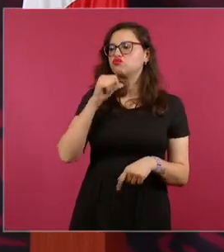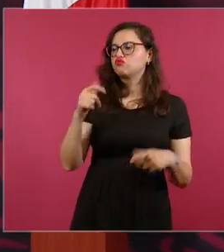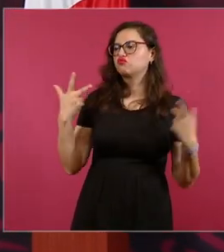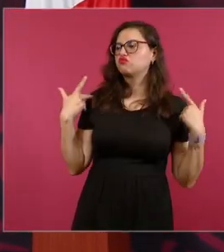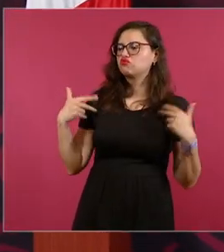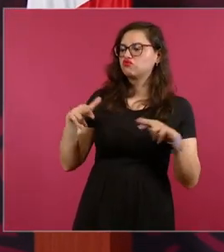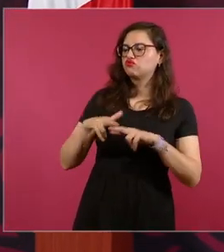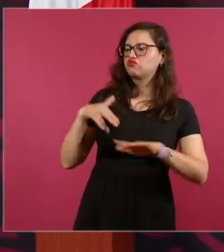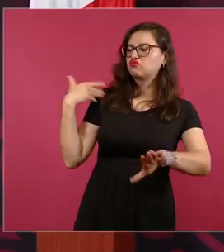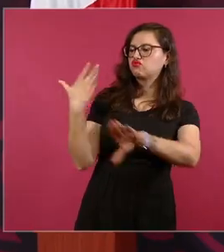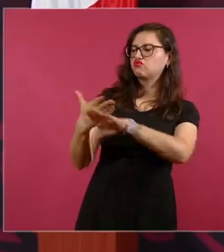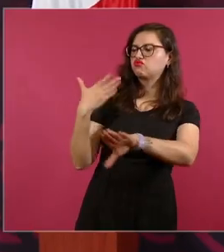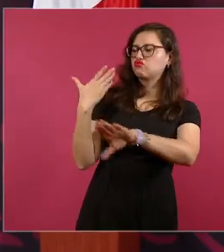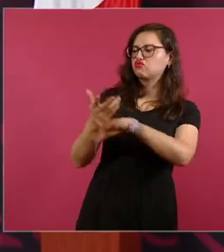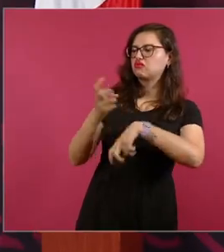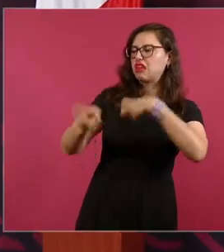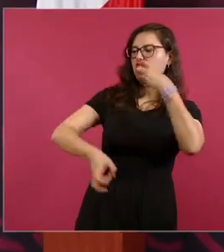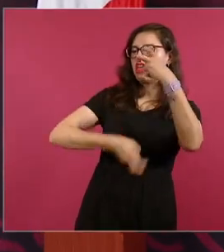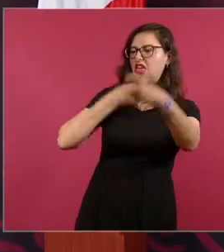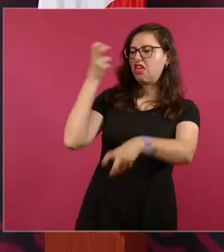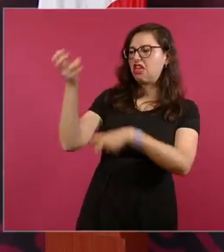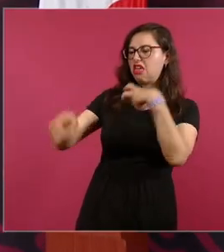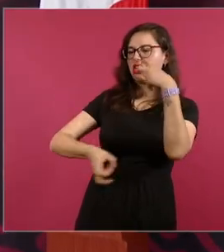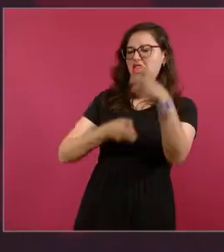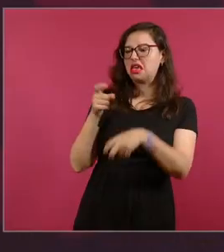y revoltosos